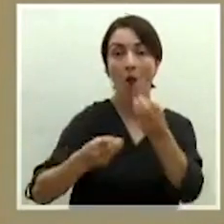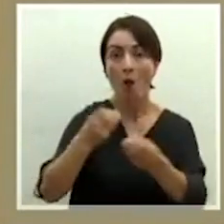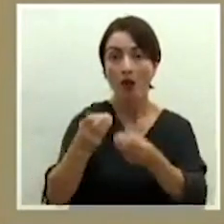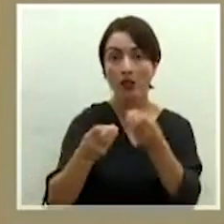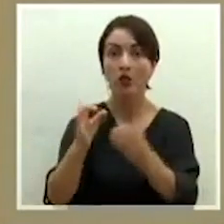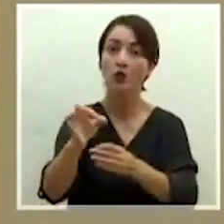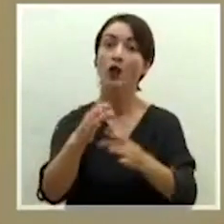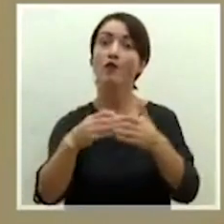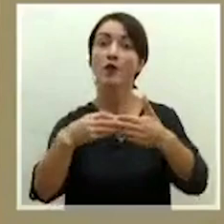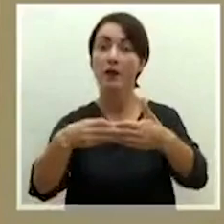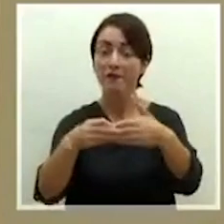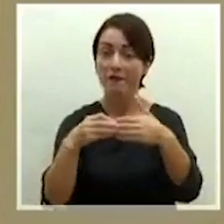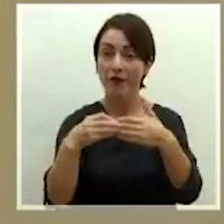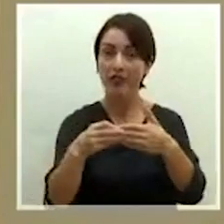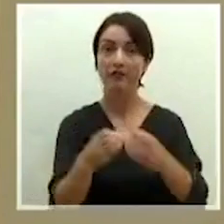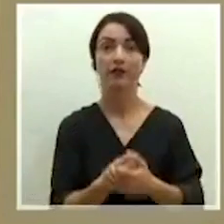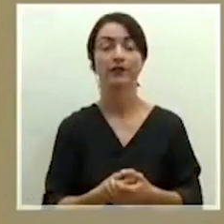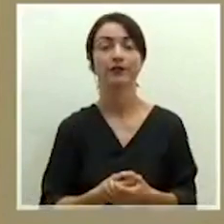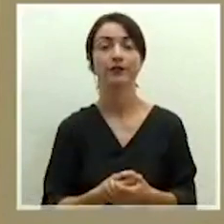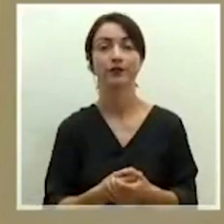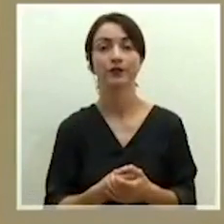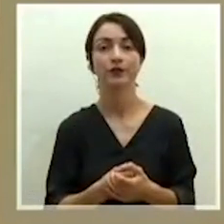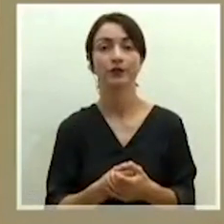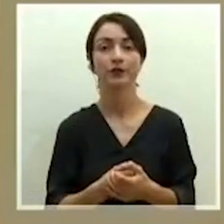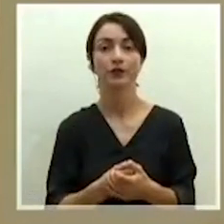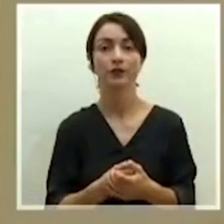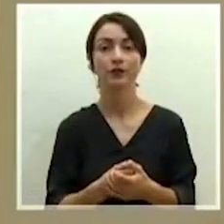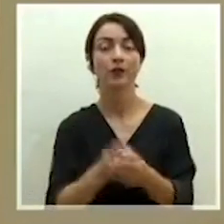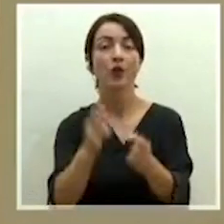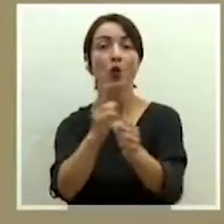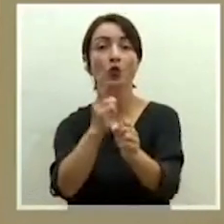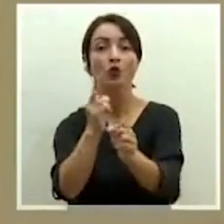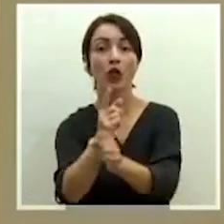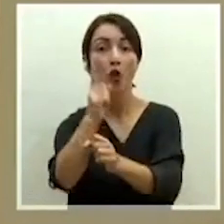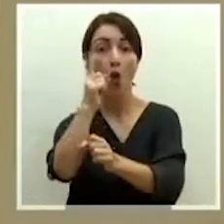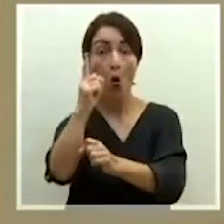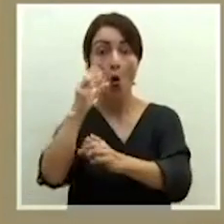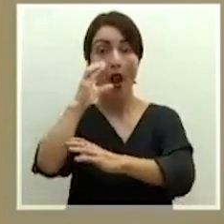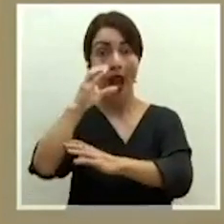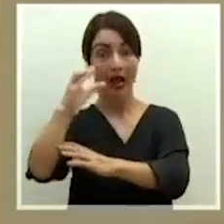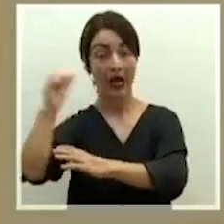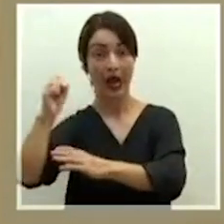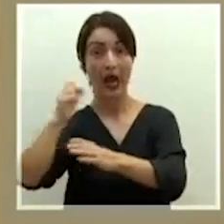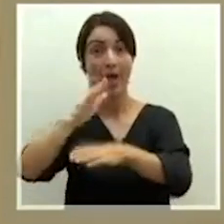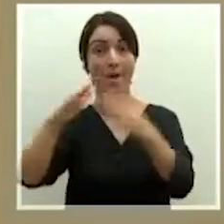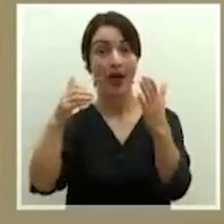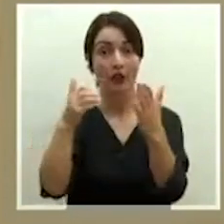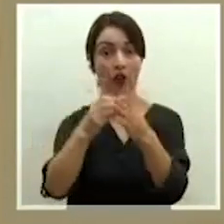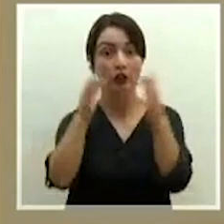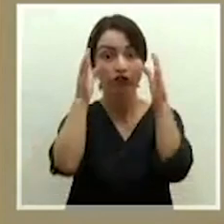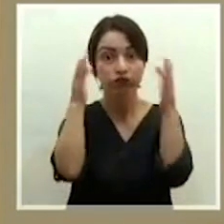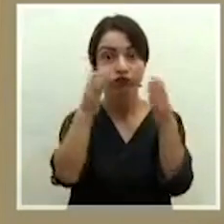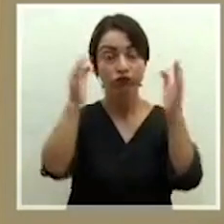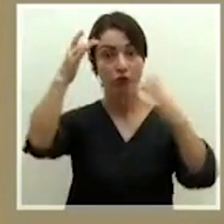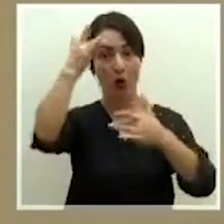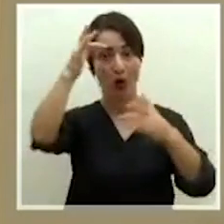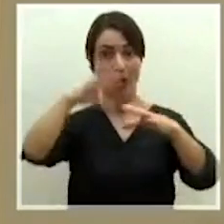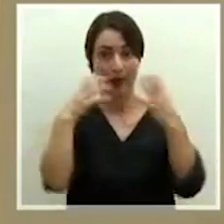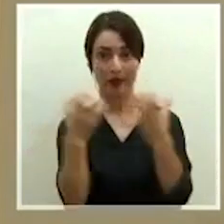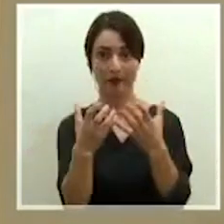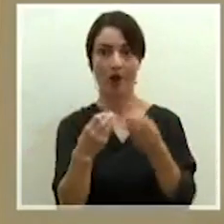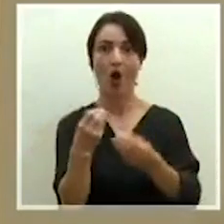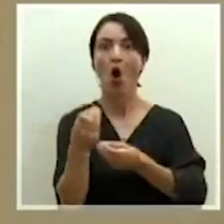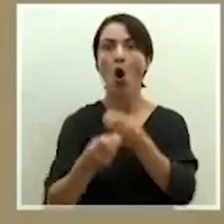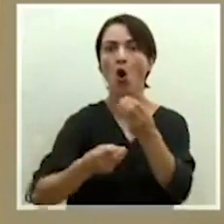flexible usando esa estrategia de una sola caja para abordar una pandemia a cómo va